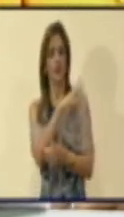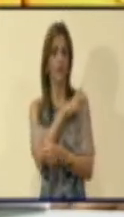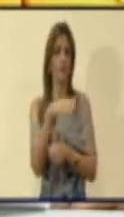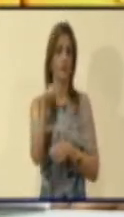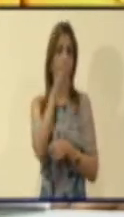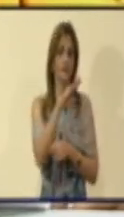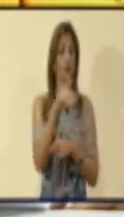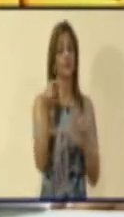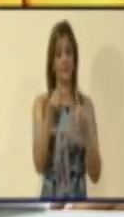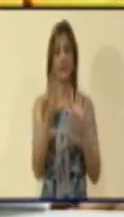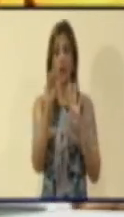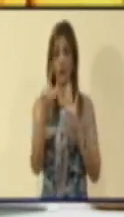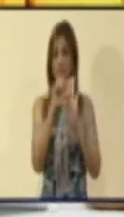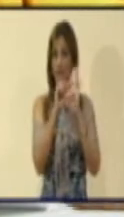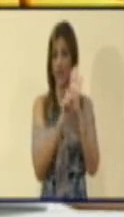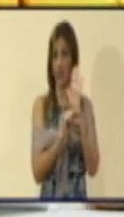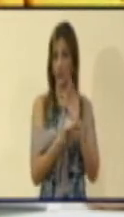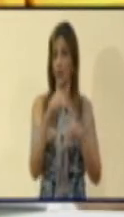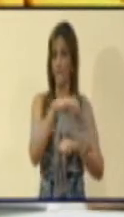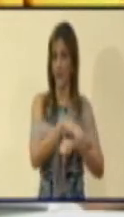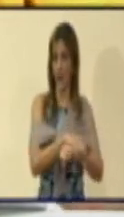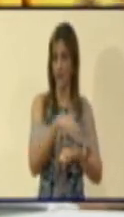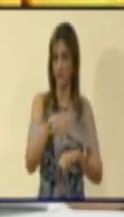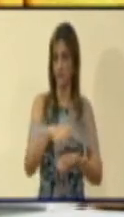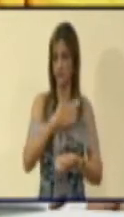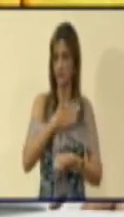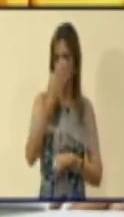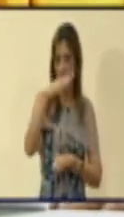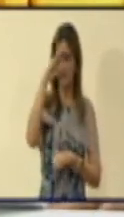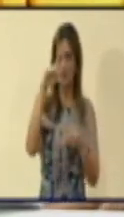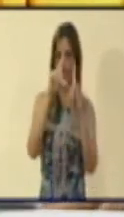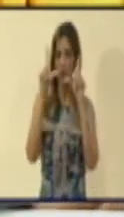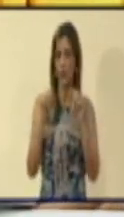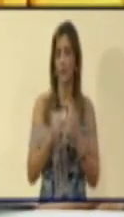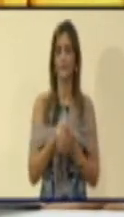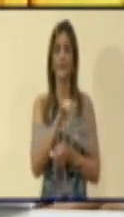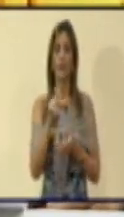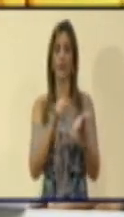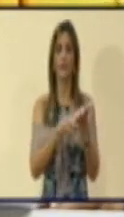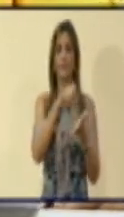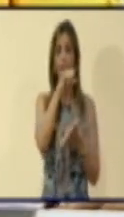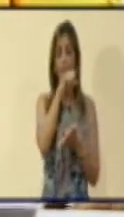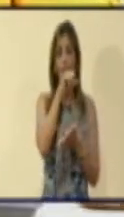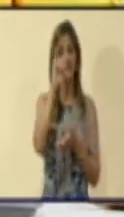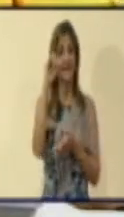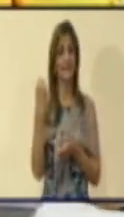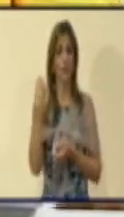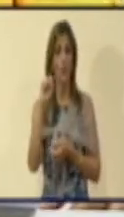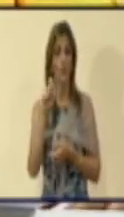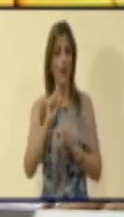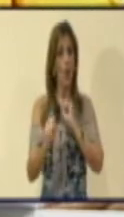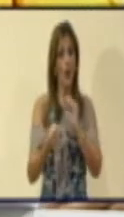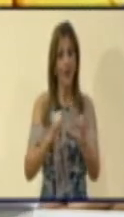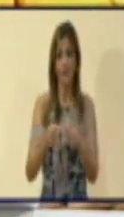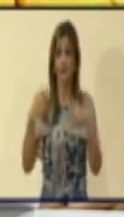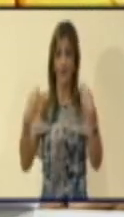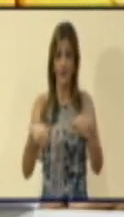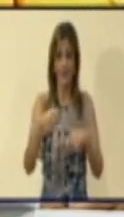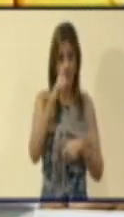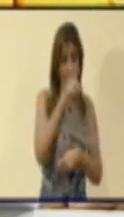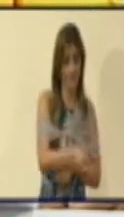en el Código Penal vigente. Igualmente, los padres, representantes legales de los menores de edad y demás que incumplan con el control que tienen que ejercer sobre